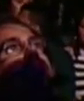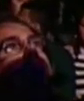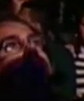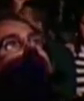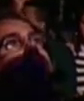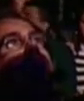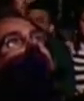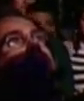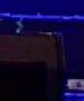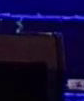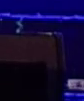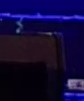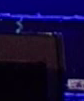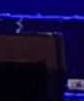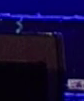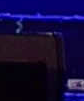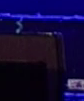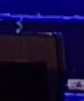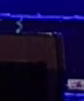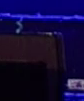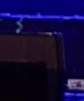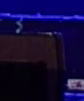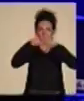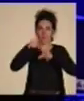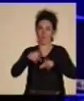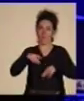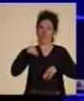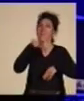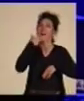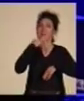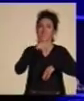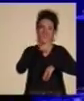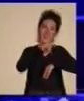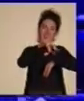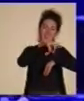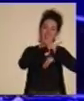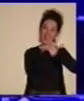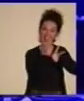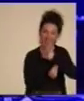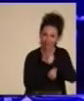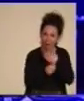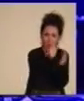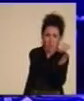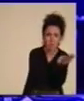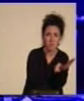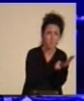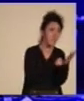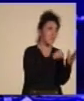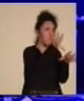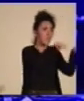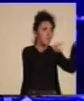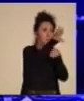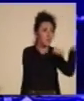Hombre, es que me montaron una con un poco más y me dejan IKEA vacío. Madre mía. Por